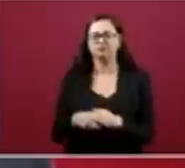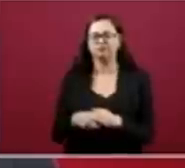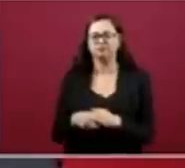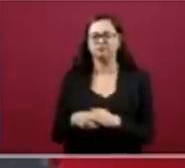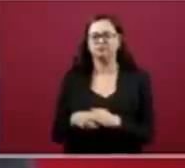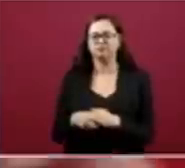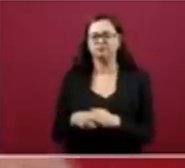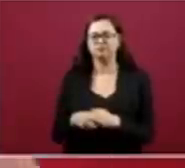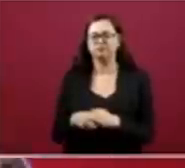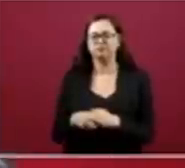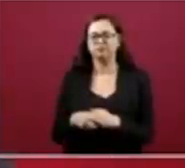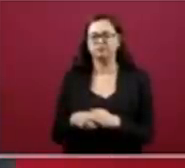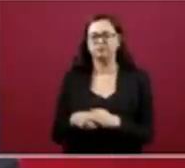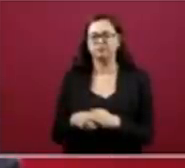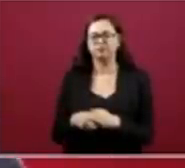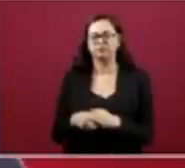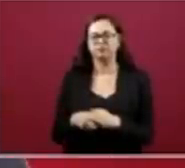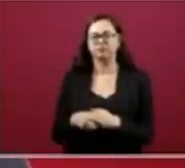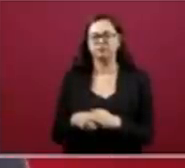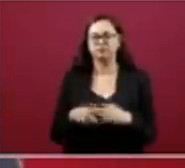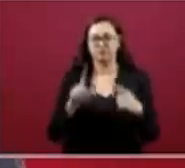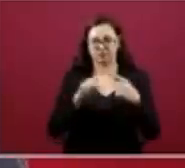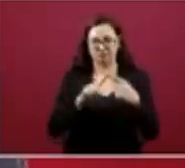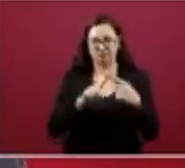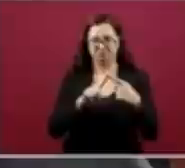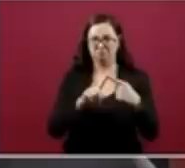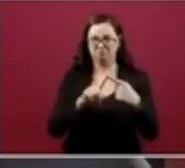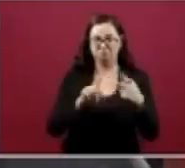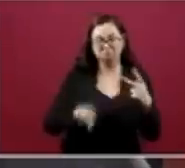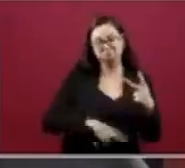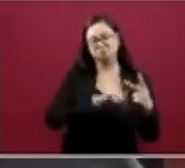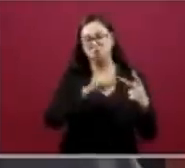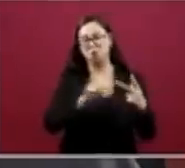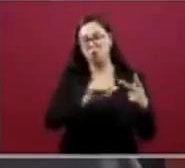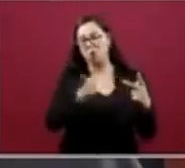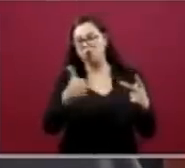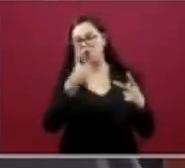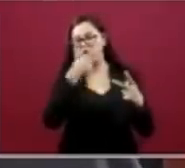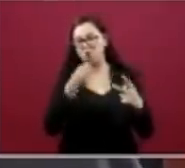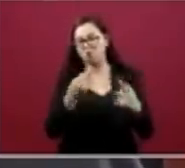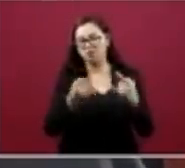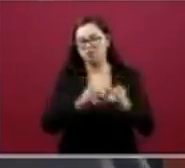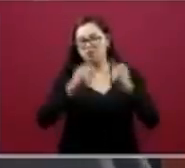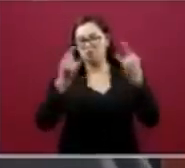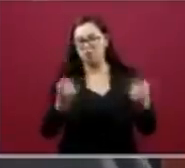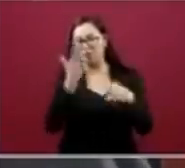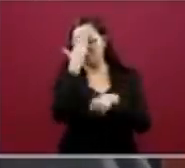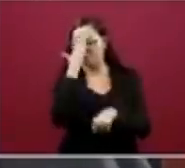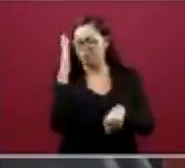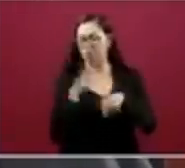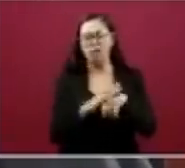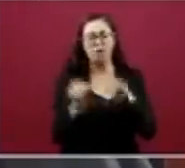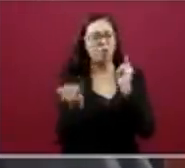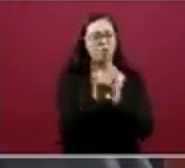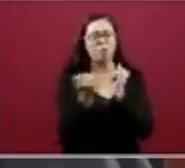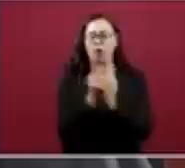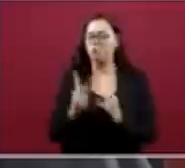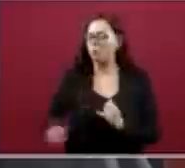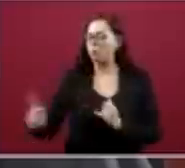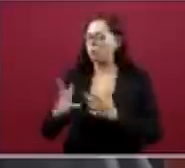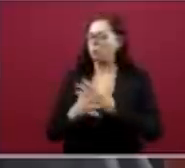Y el otro dirigente, padre de nuestra patria, que le tenía un profundo amor al